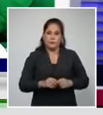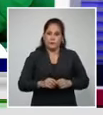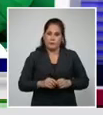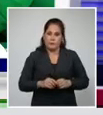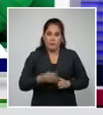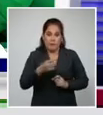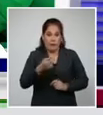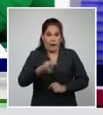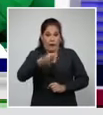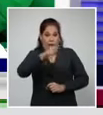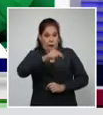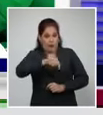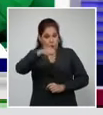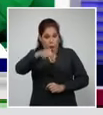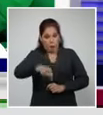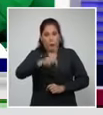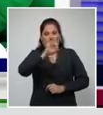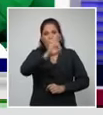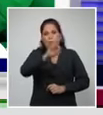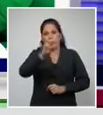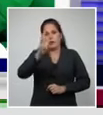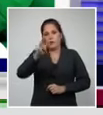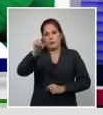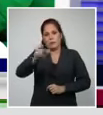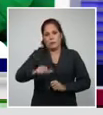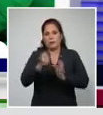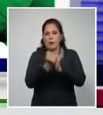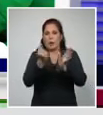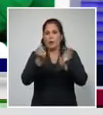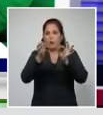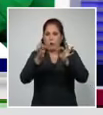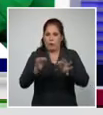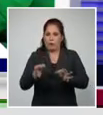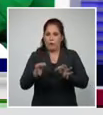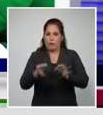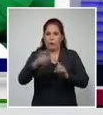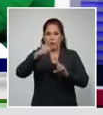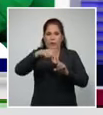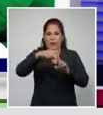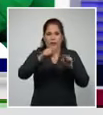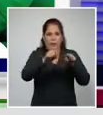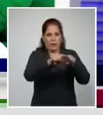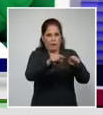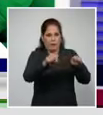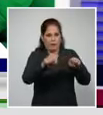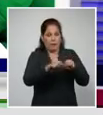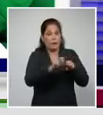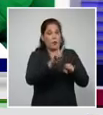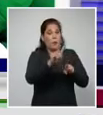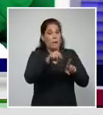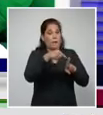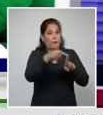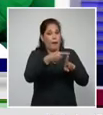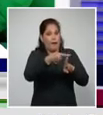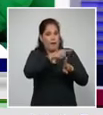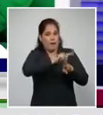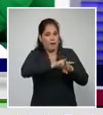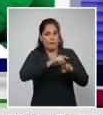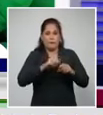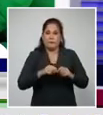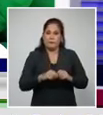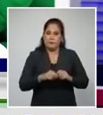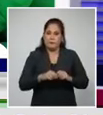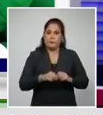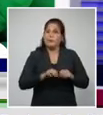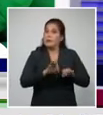Ayer y hoy, 83 pacientes confirmados en terapia intensiva, 2 más incluso que el día de ayer, que ya